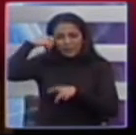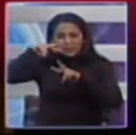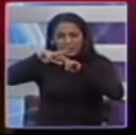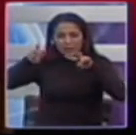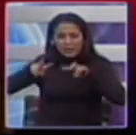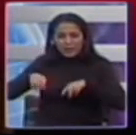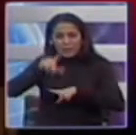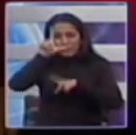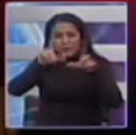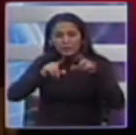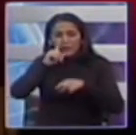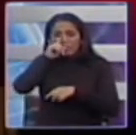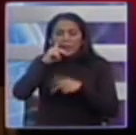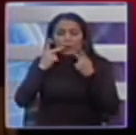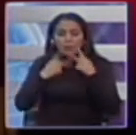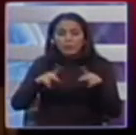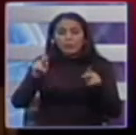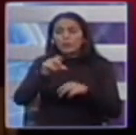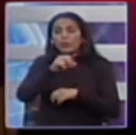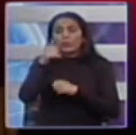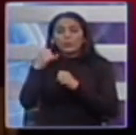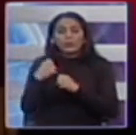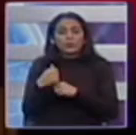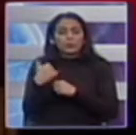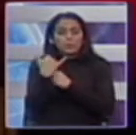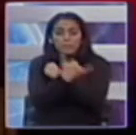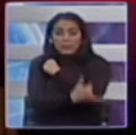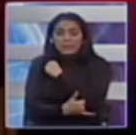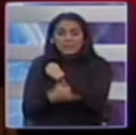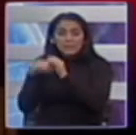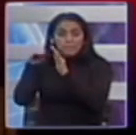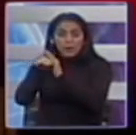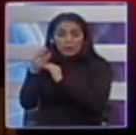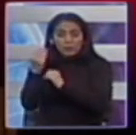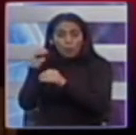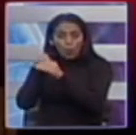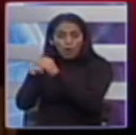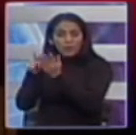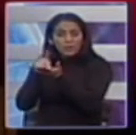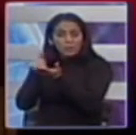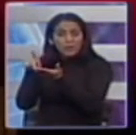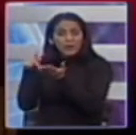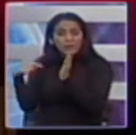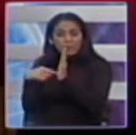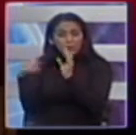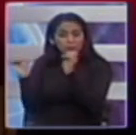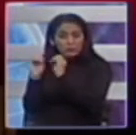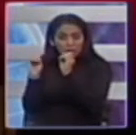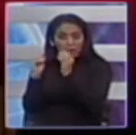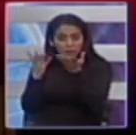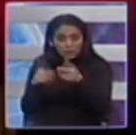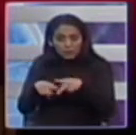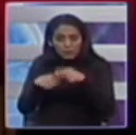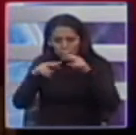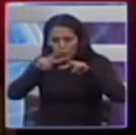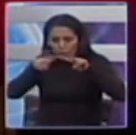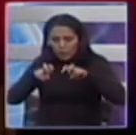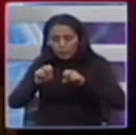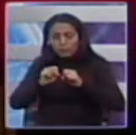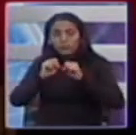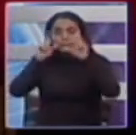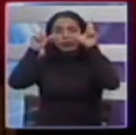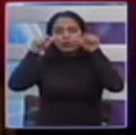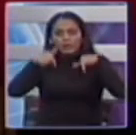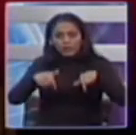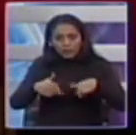red de Petroecuador fue justamente analizado y generado por la Comisión de Justicia de la Asamblea Nacional y todas las entidades de